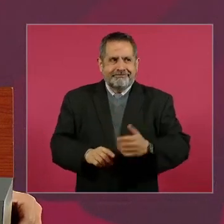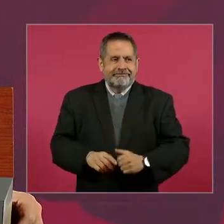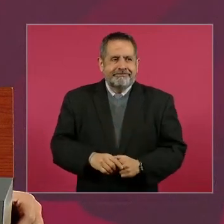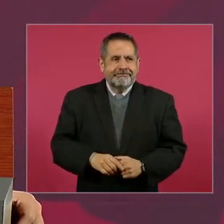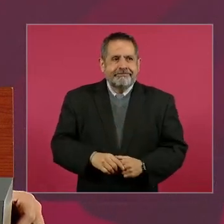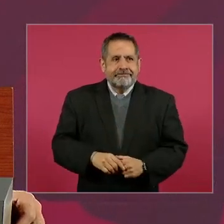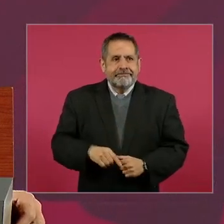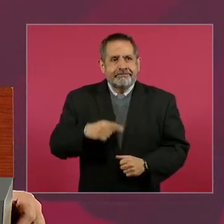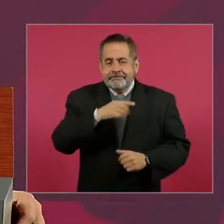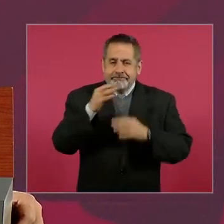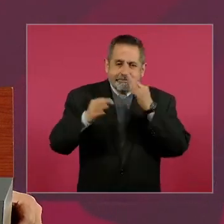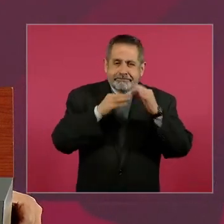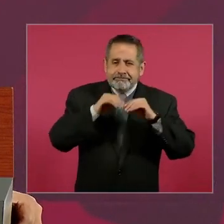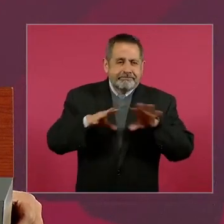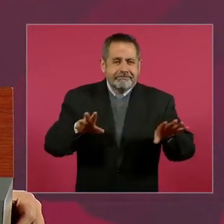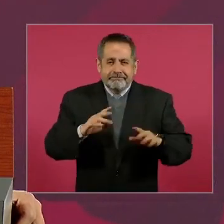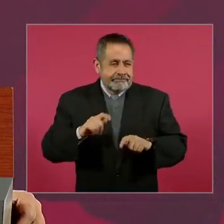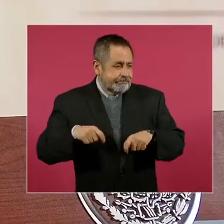de medios de información,